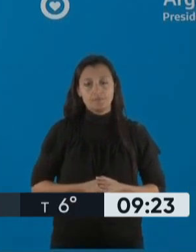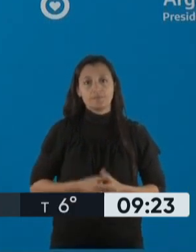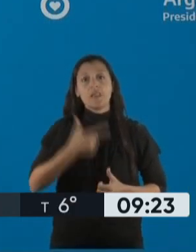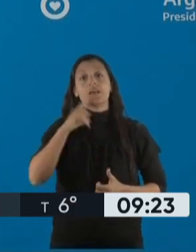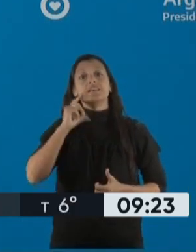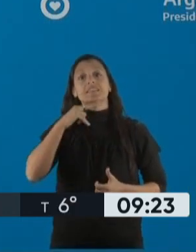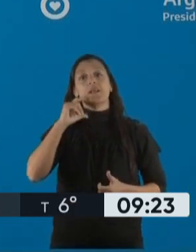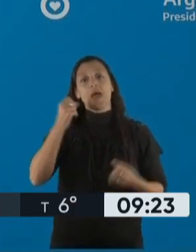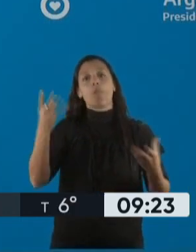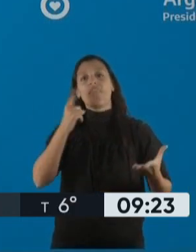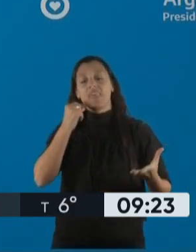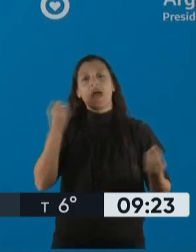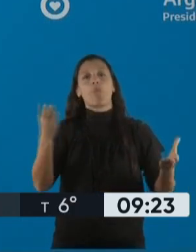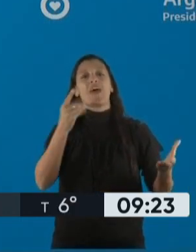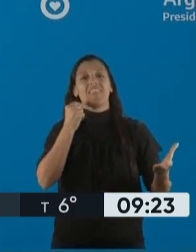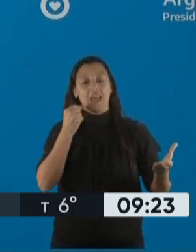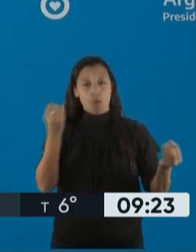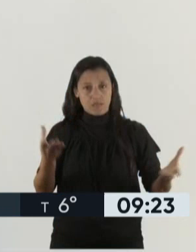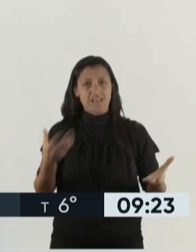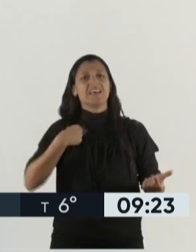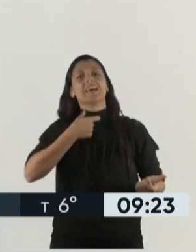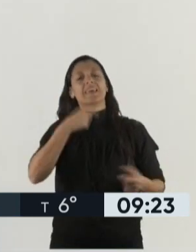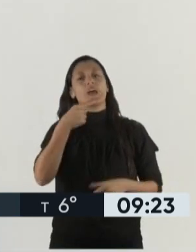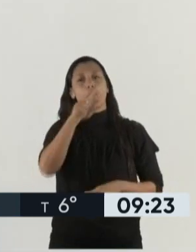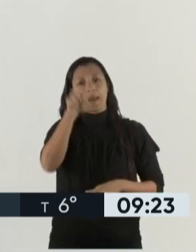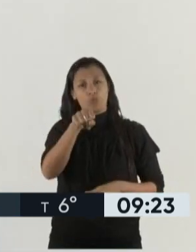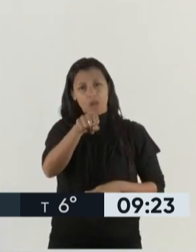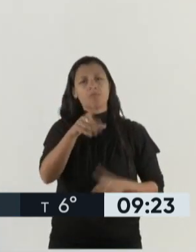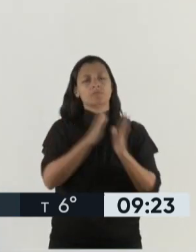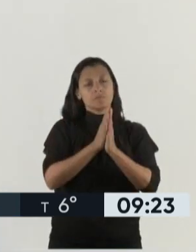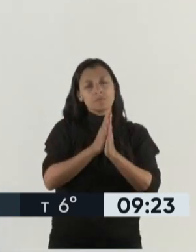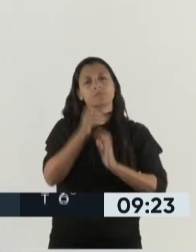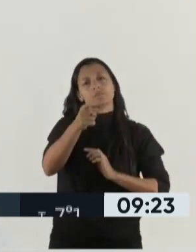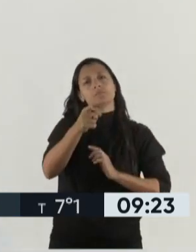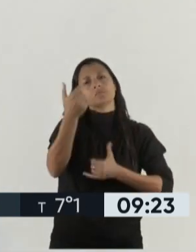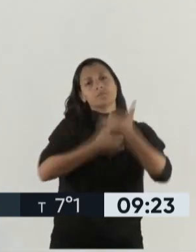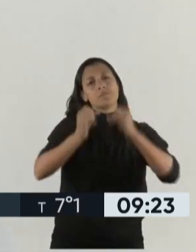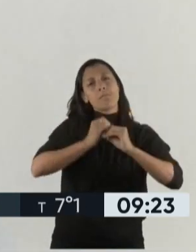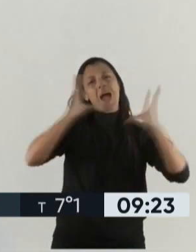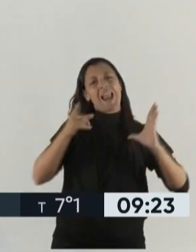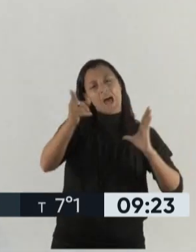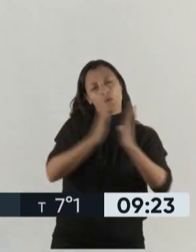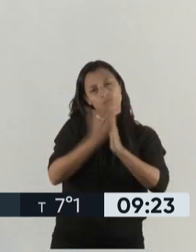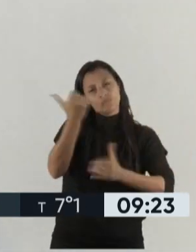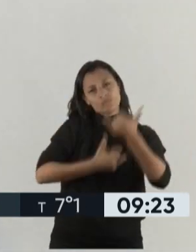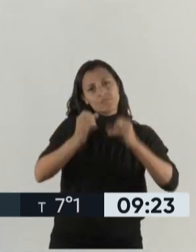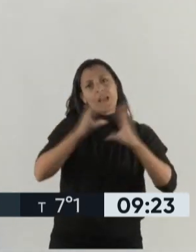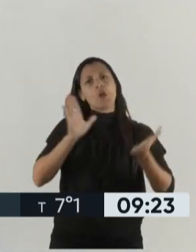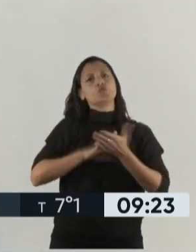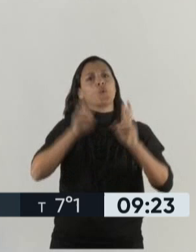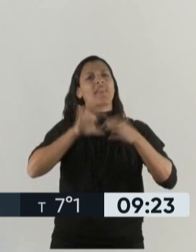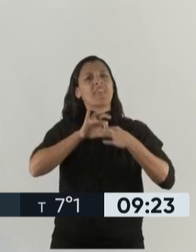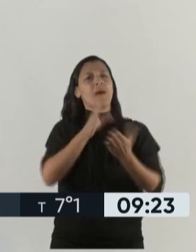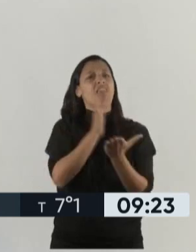Silvia Mercado. Buen día, Silvia. ¿Qué tal, Gabriela? Buen día. Quisiera, por favor, tener algún tipo de aclaración de su parte en relación a